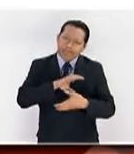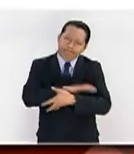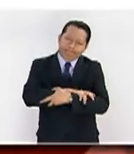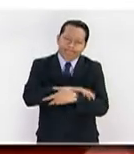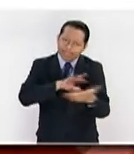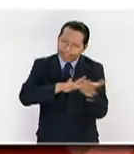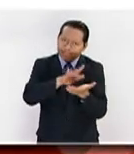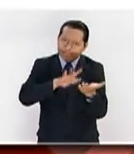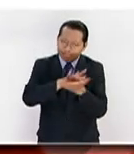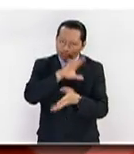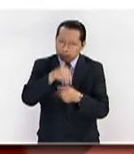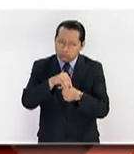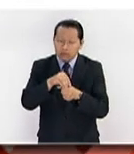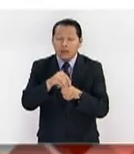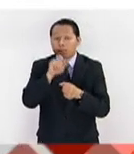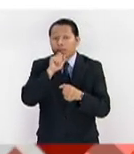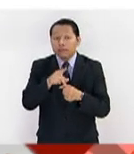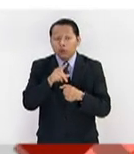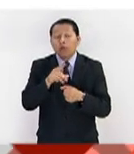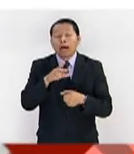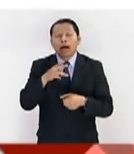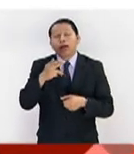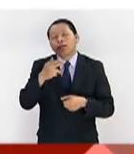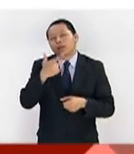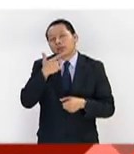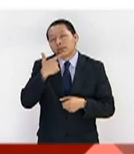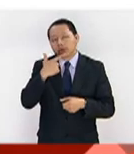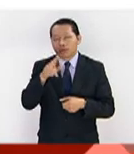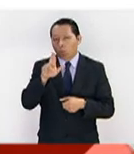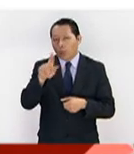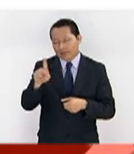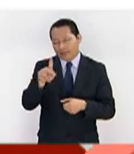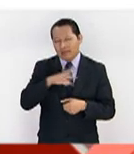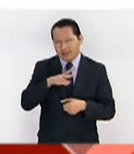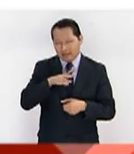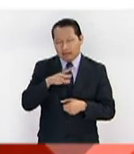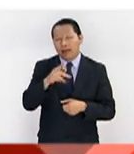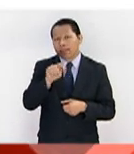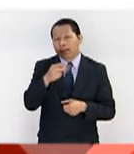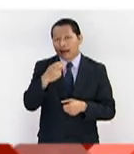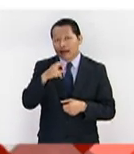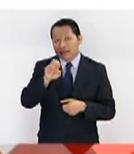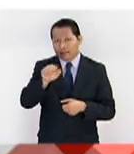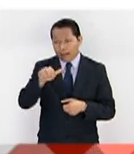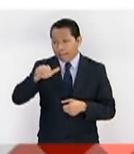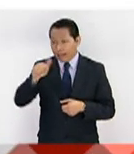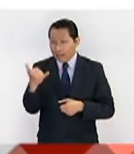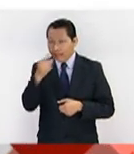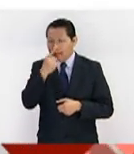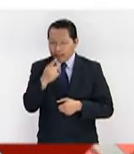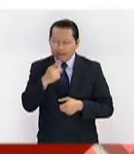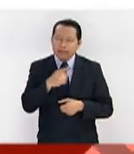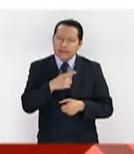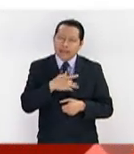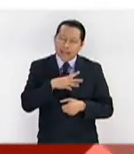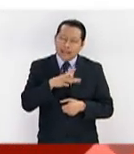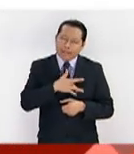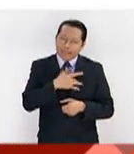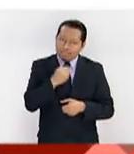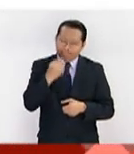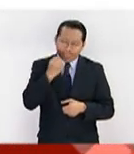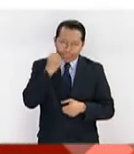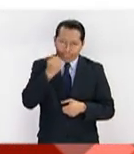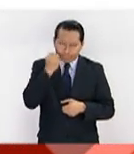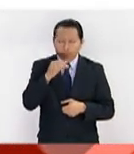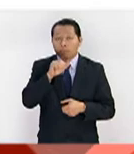todos los afectados. La primera ministra de Reino Unido, Theresa May, envió sus oraciones a los afectados por este tiroteo. Mariano